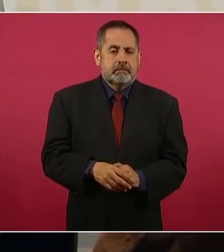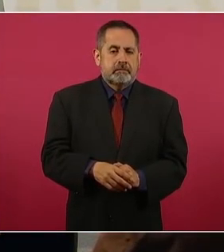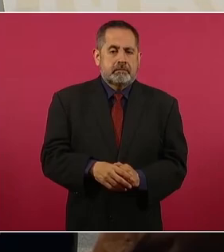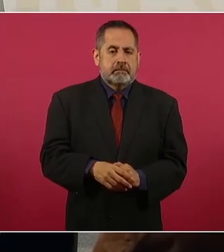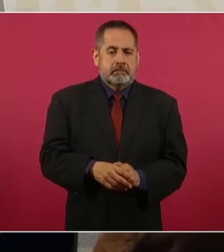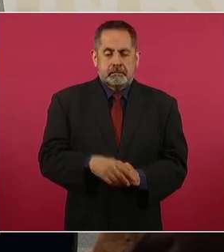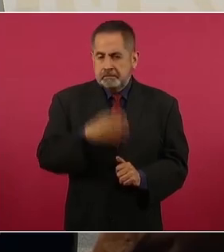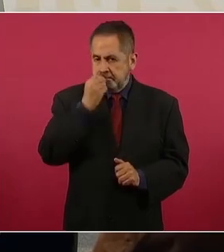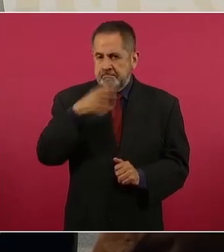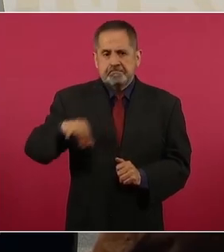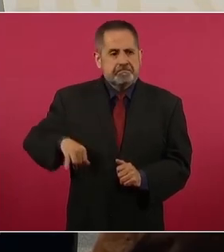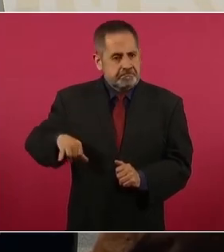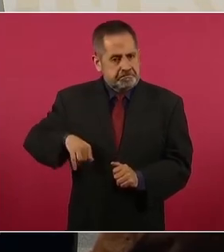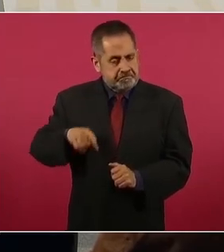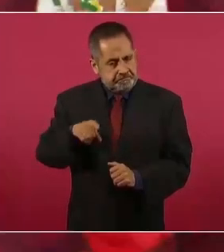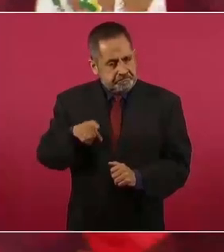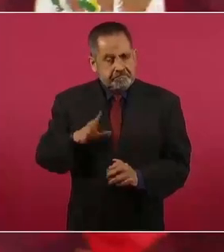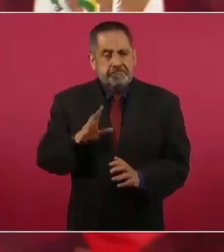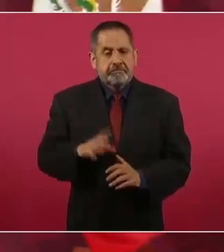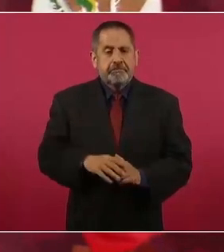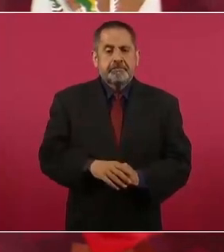porque es interesante.